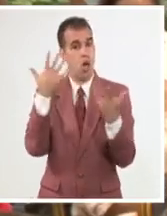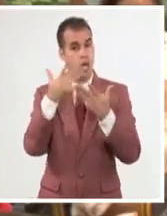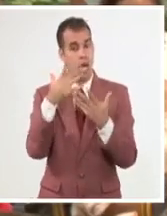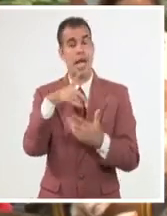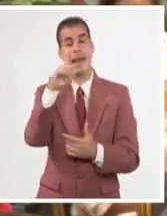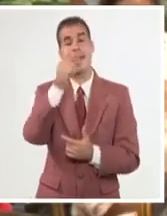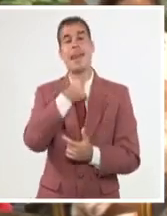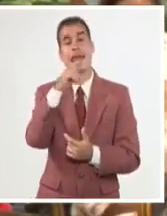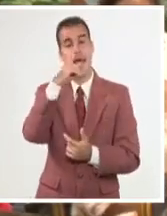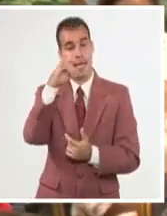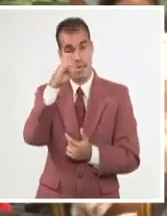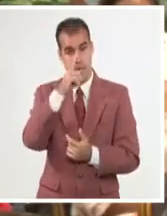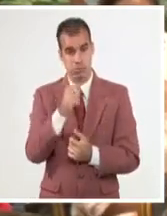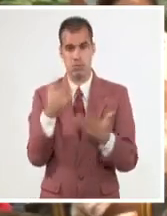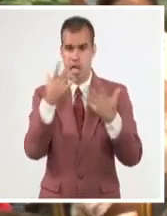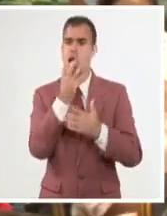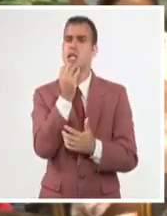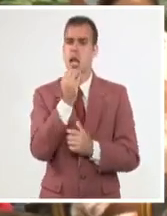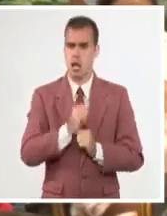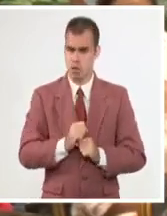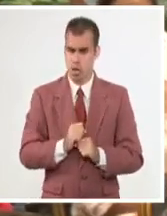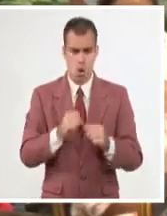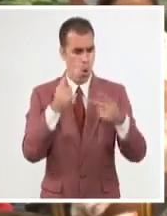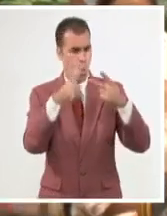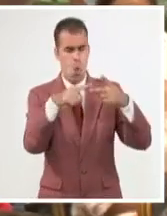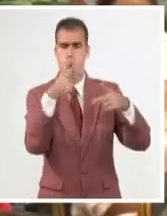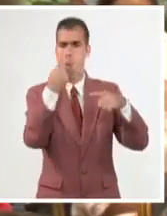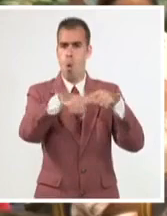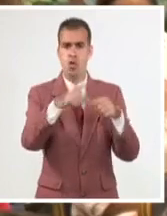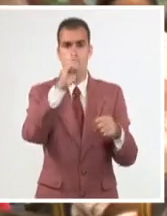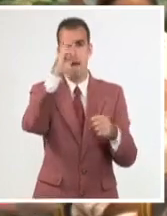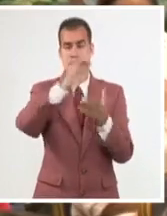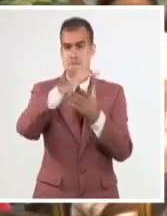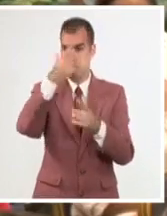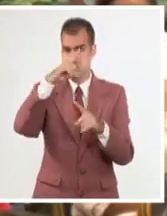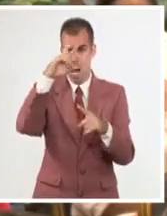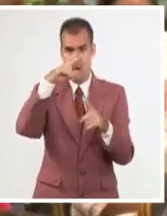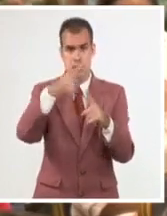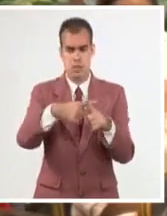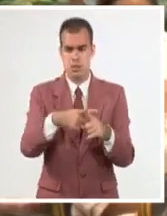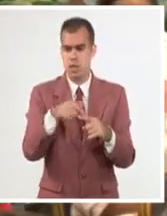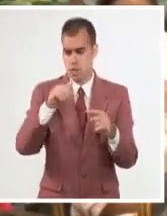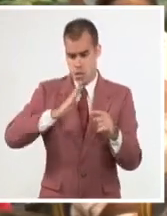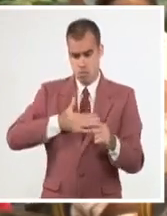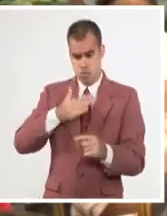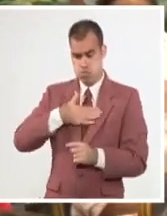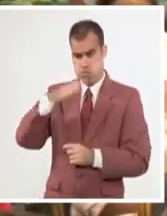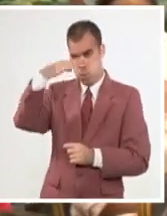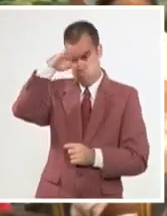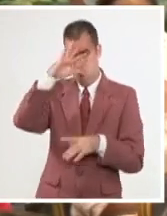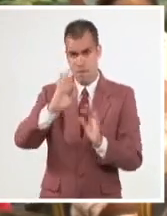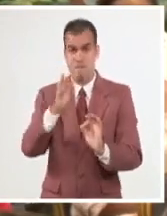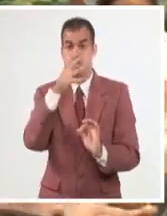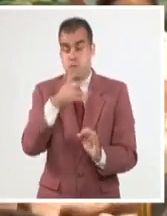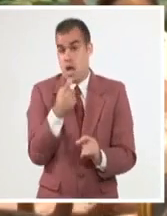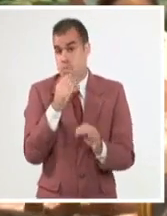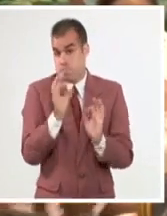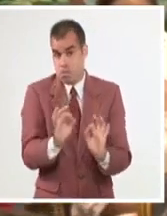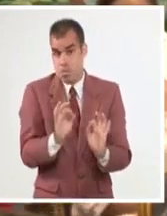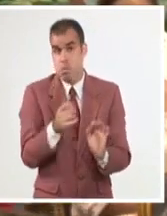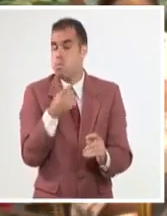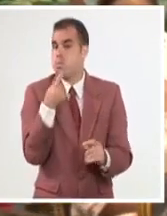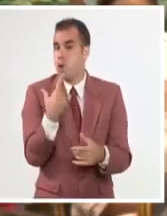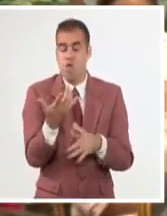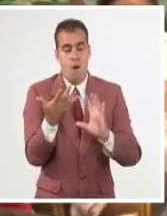y por qué no, sobre todo, de los marxistas latinoamericanos, desde Mella, Mariátegui, y el propio Fidel, que hizo una apropiación creativa